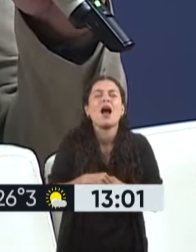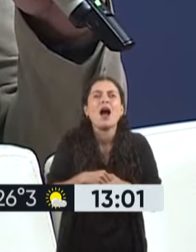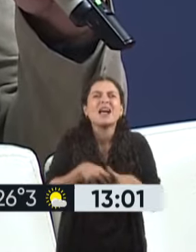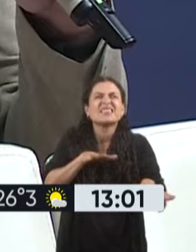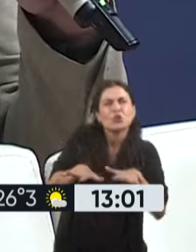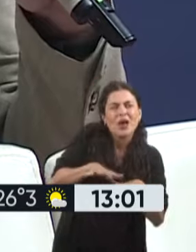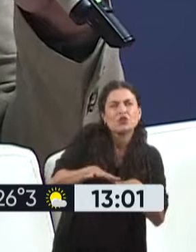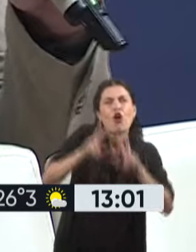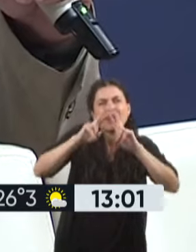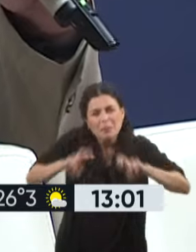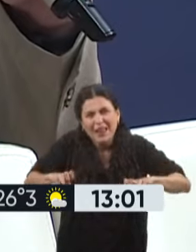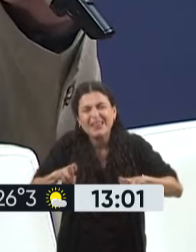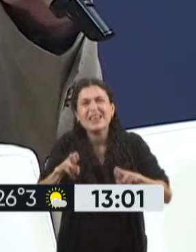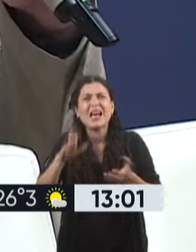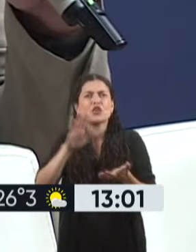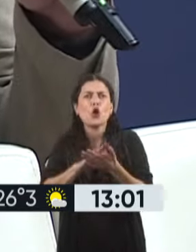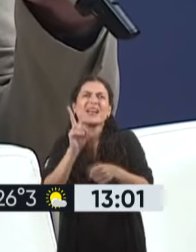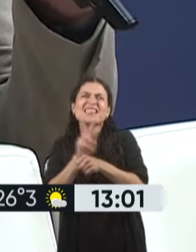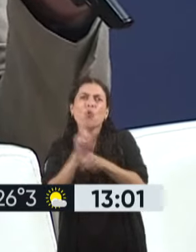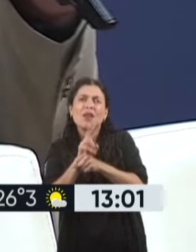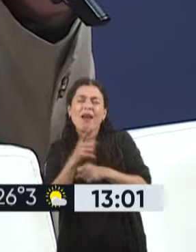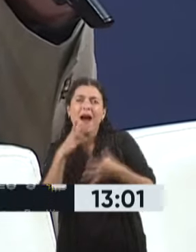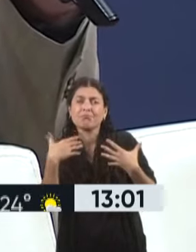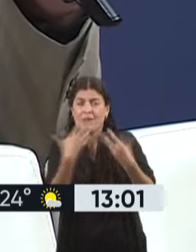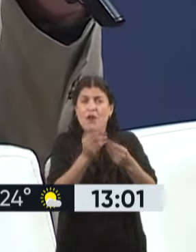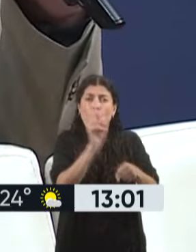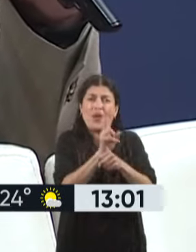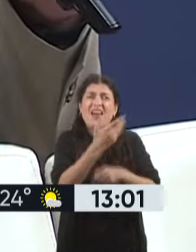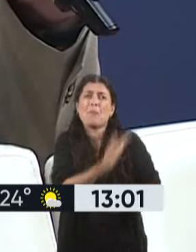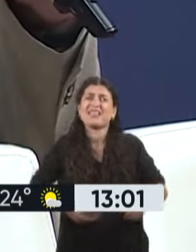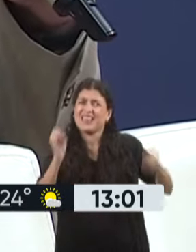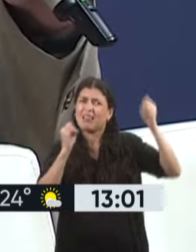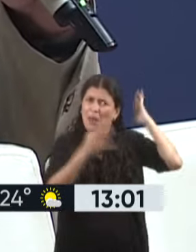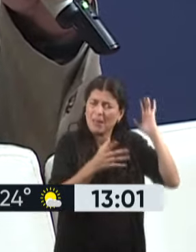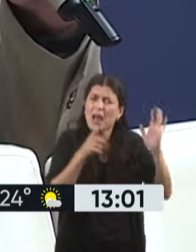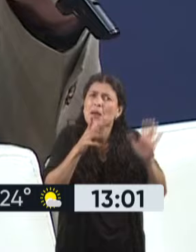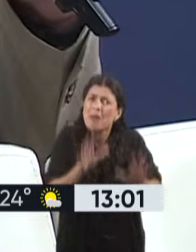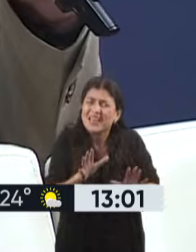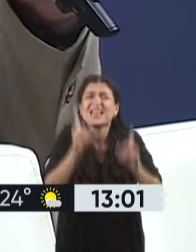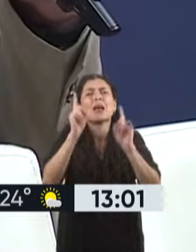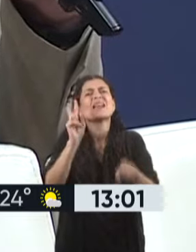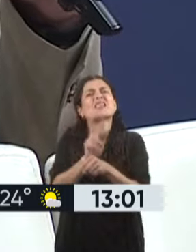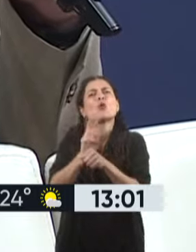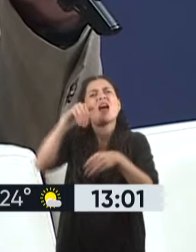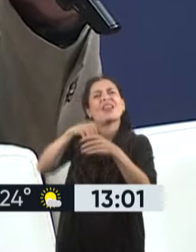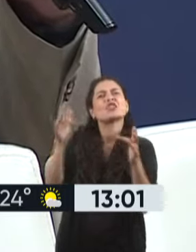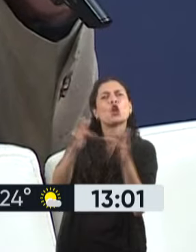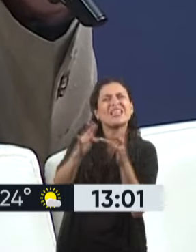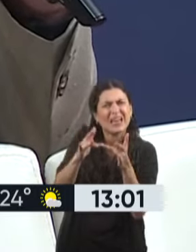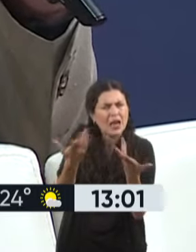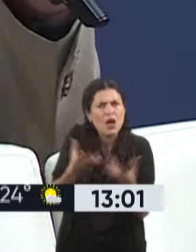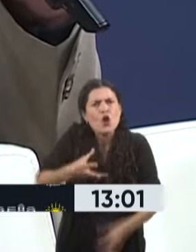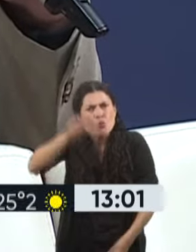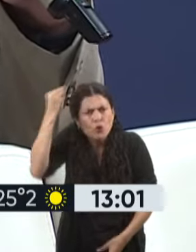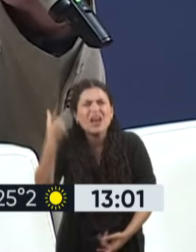del presidente y en cuanto a ciberseguridad? Tengo entendido que se debatió ampliamente los 1.000 millones de pesos